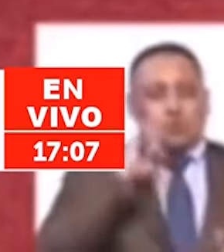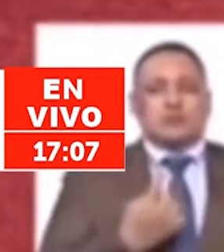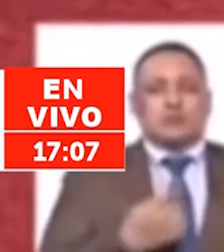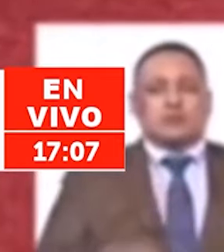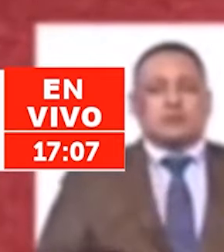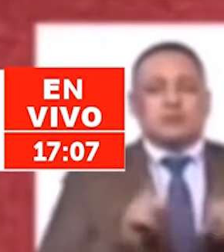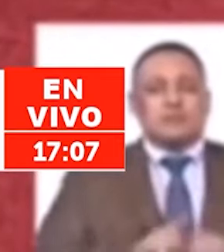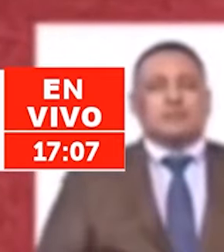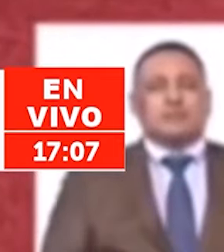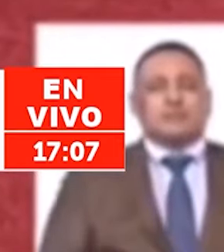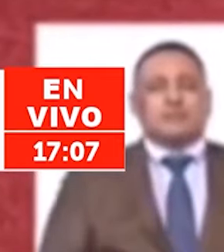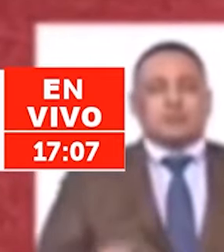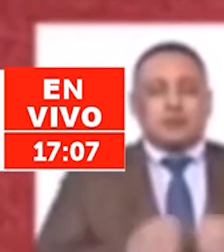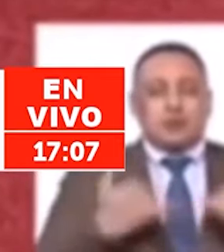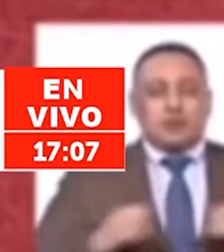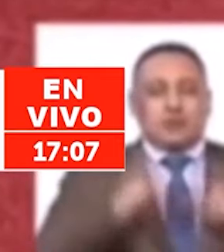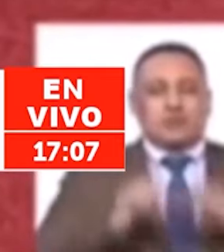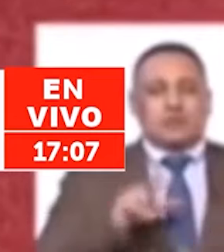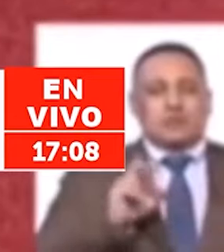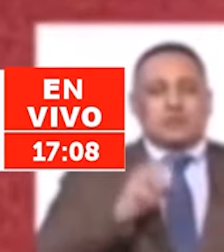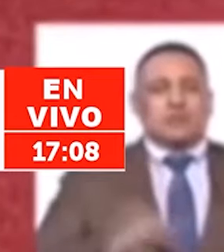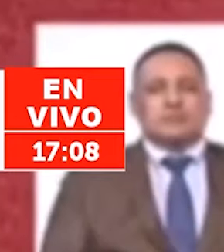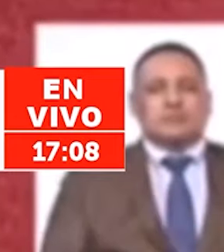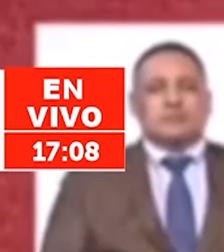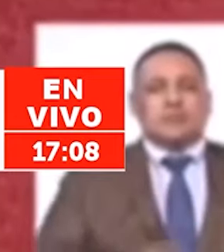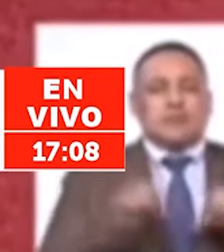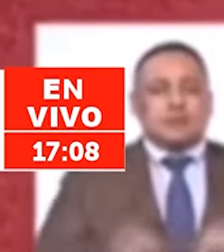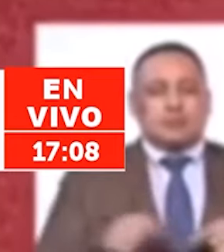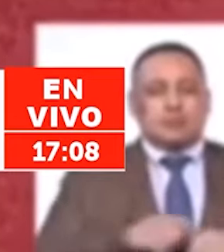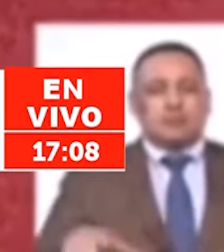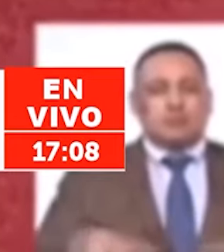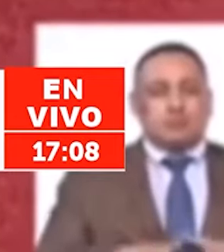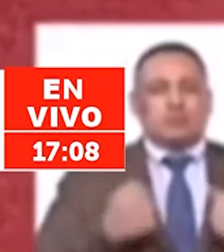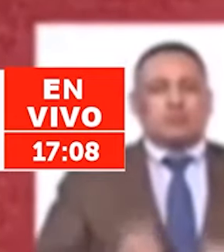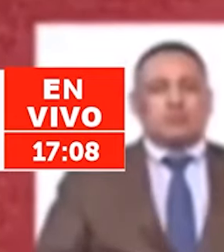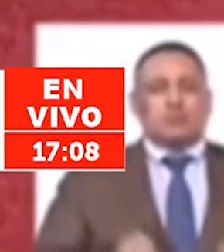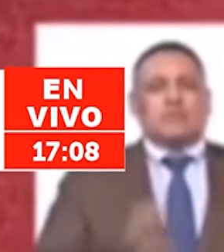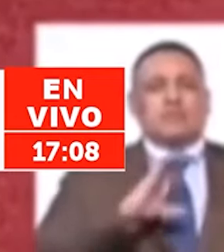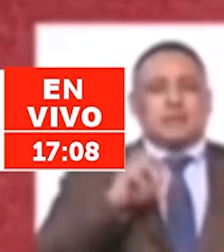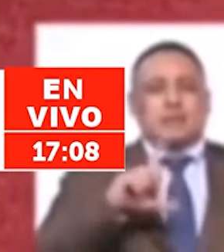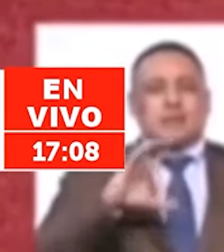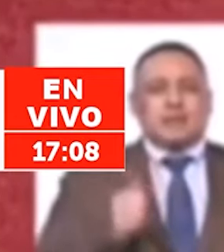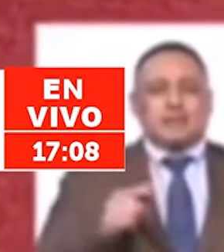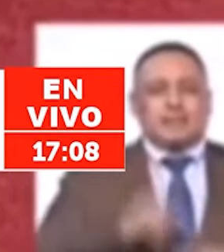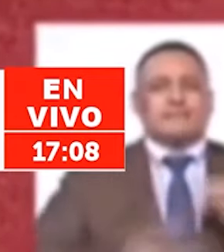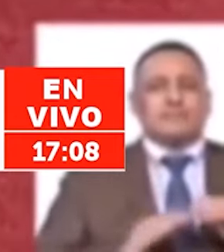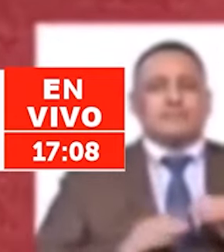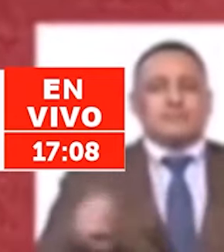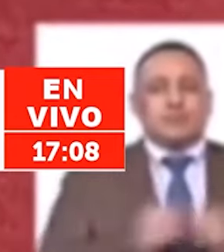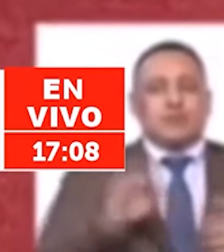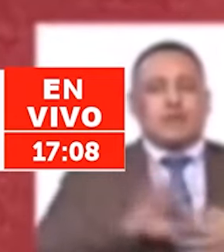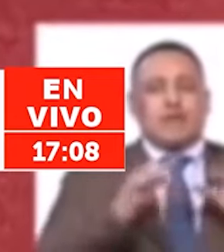Nacional Penitenciario de este día, el 30 de octubre del 2024. El establecimiento penitenciario de Chayapalca fue construido